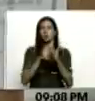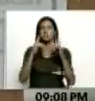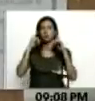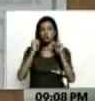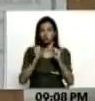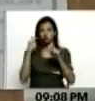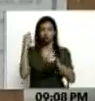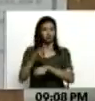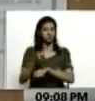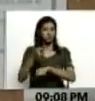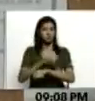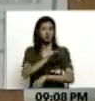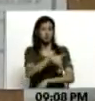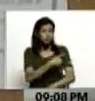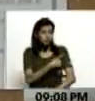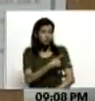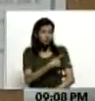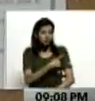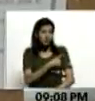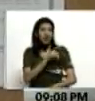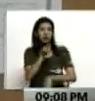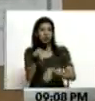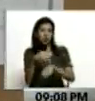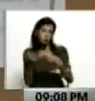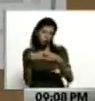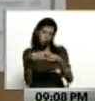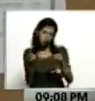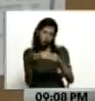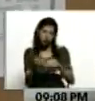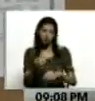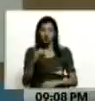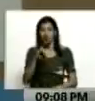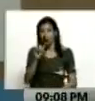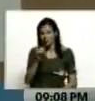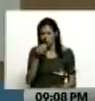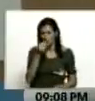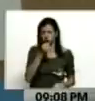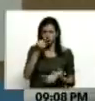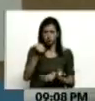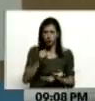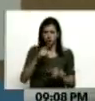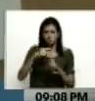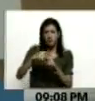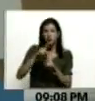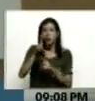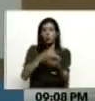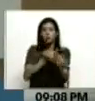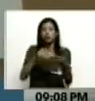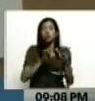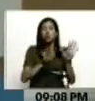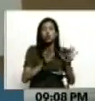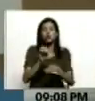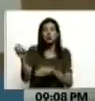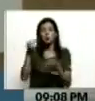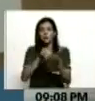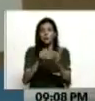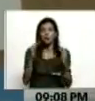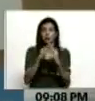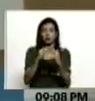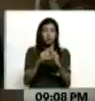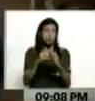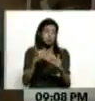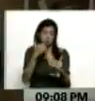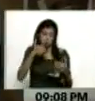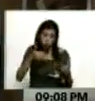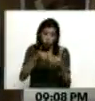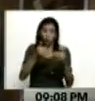499000 profesionales egresaron de las universidades nacionales cl benefició a más de 1,900000 hogares y vamos